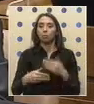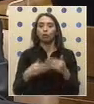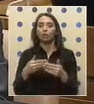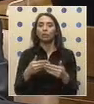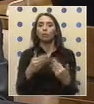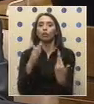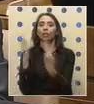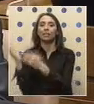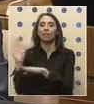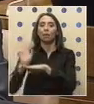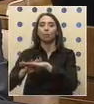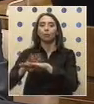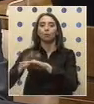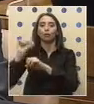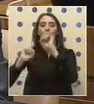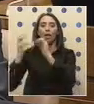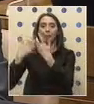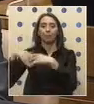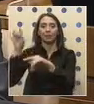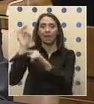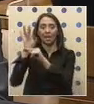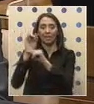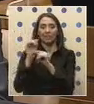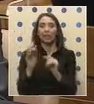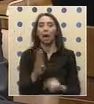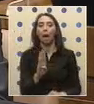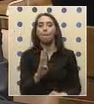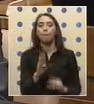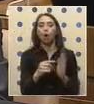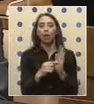otorgar concesiones eléctricas, Boletín